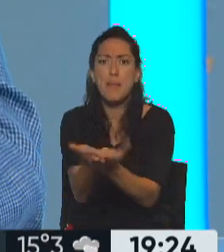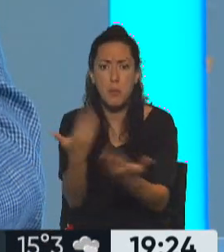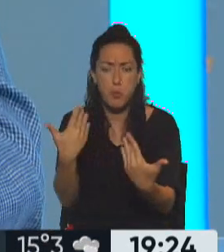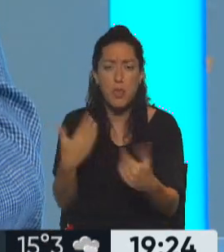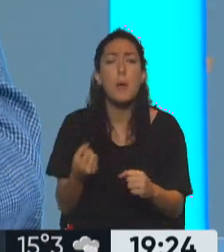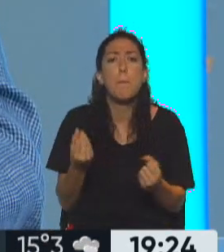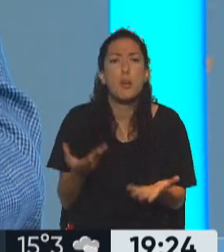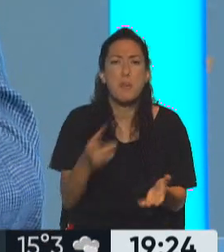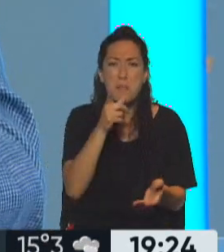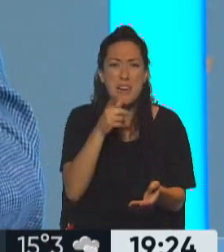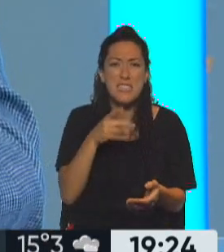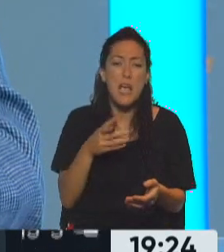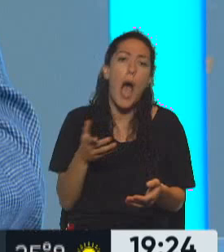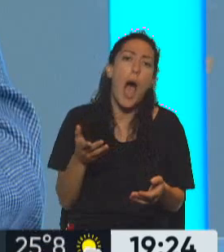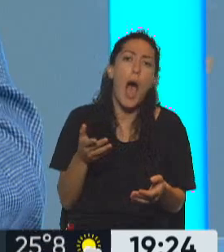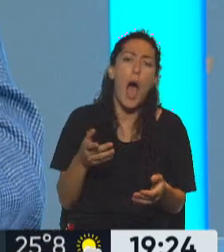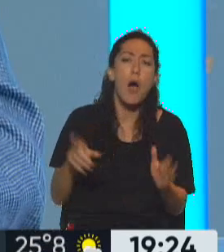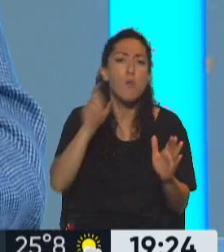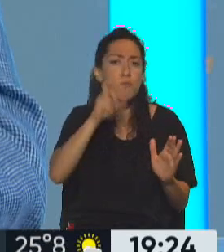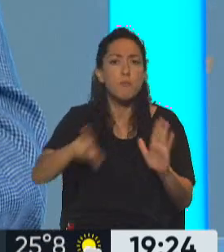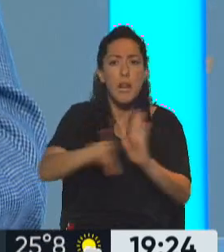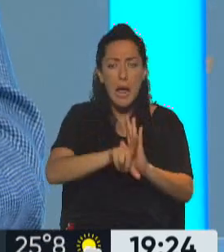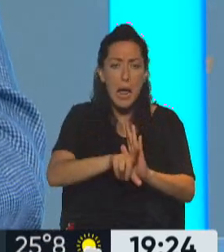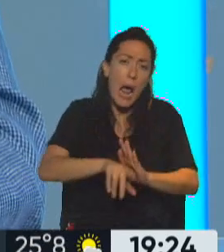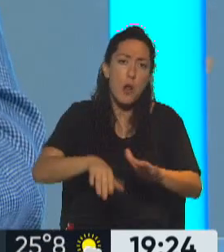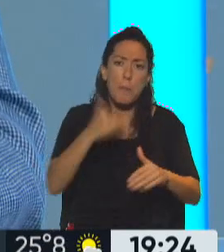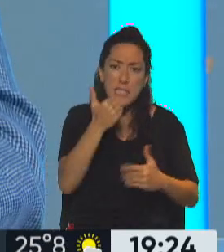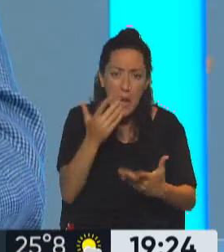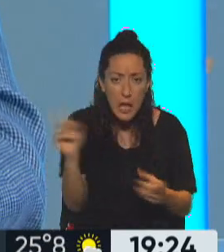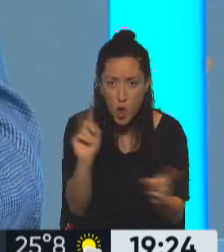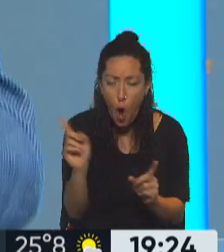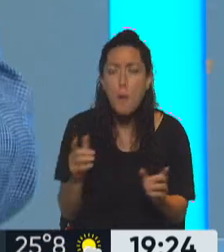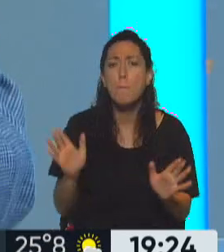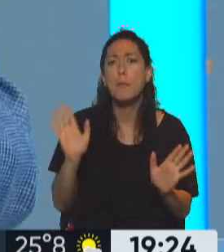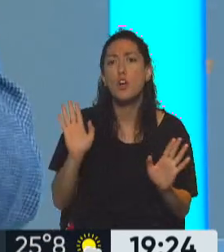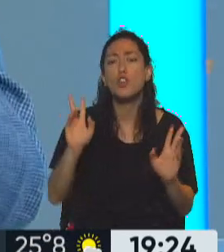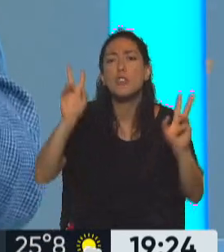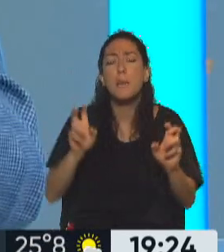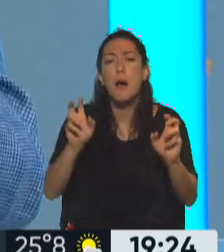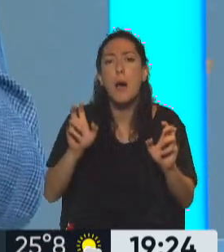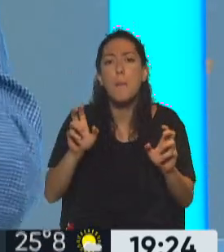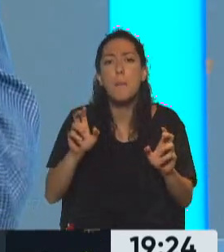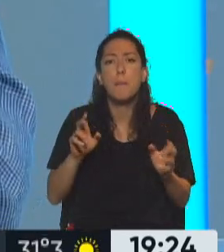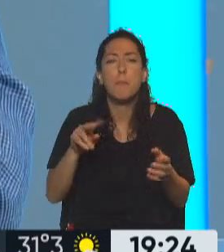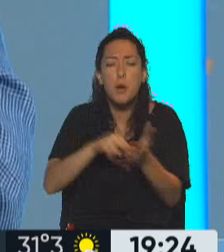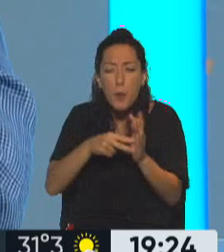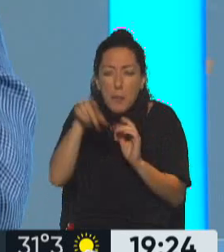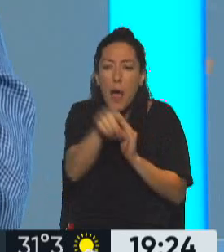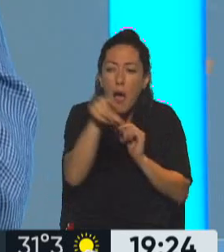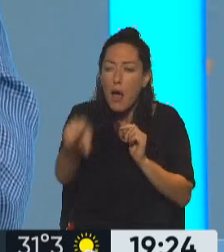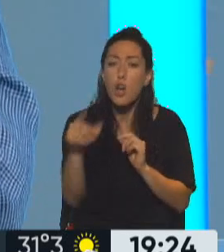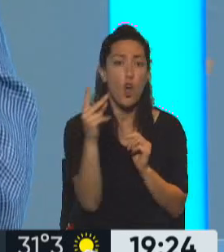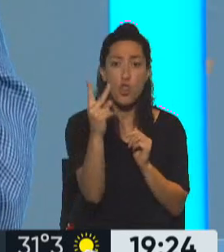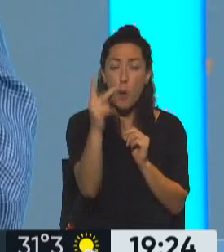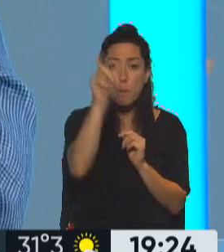Me parece que no Entonces y también en la descripción no hago cuestiones personales eh Pero hay dos integrantes de esta corte que admitieron